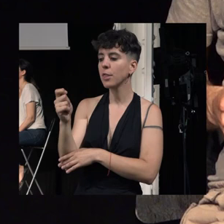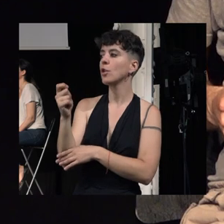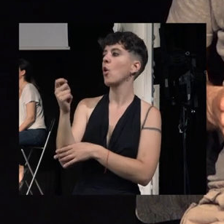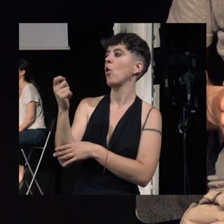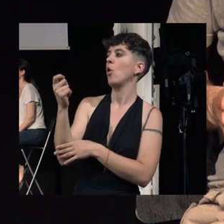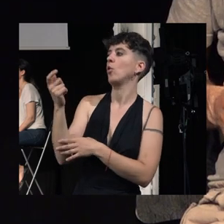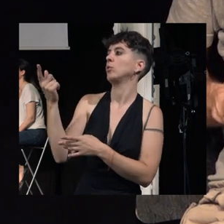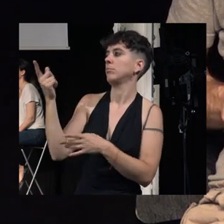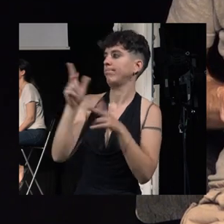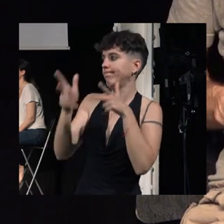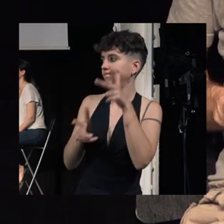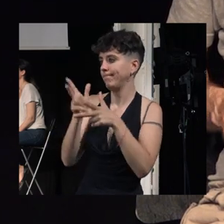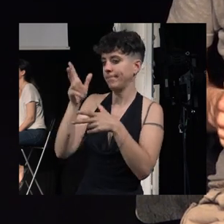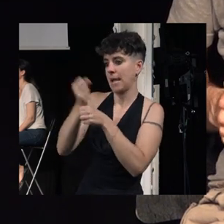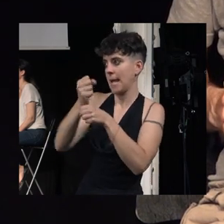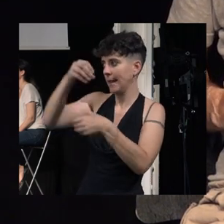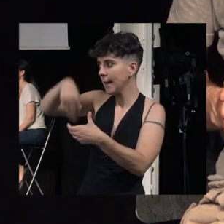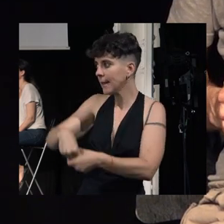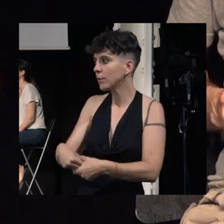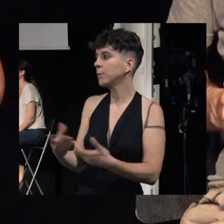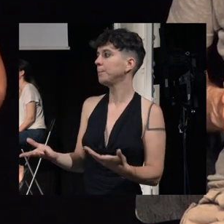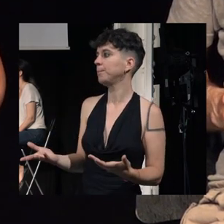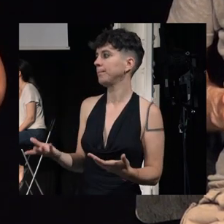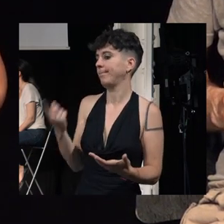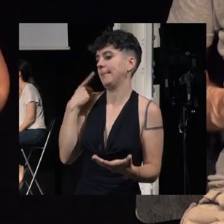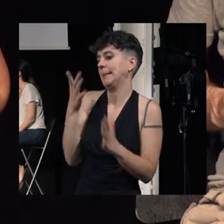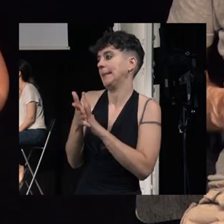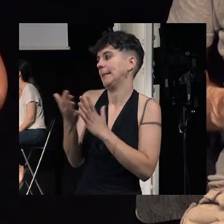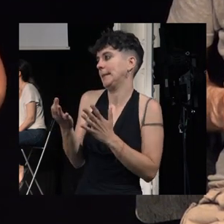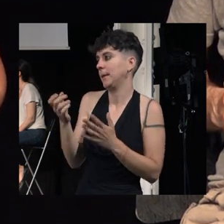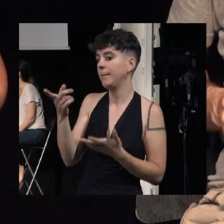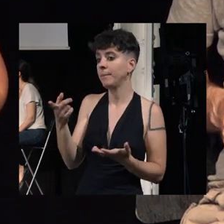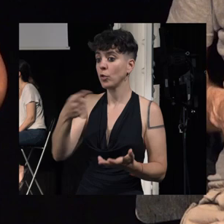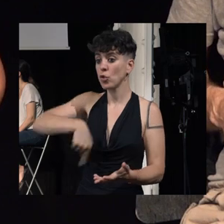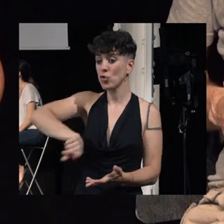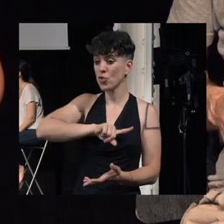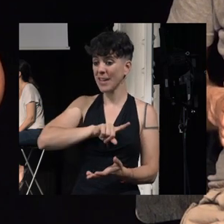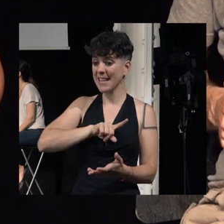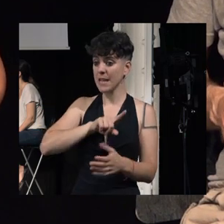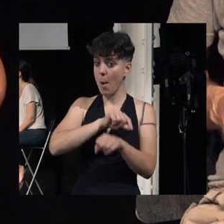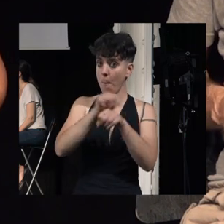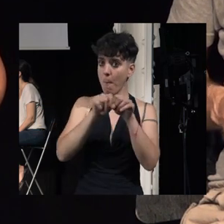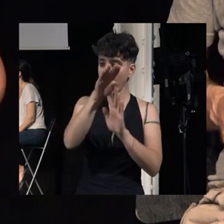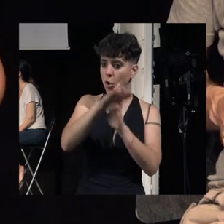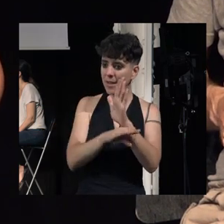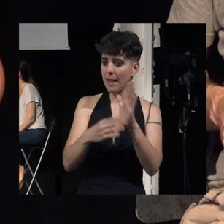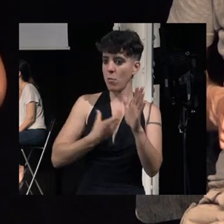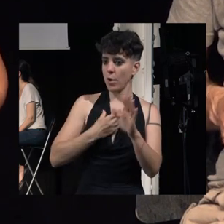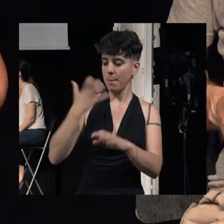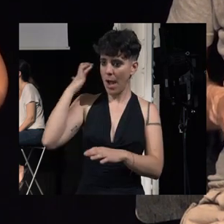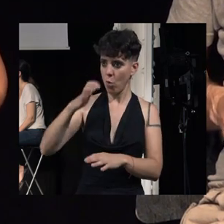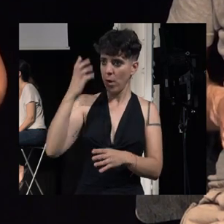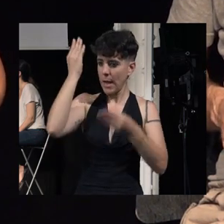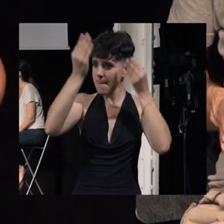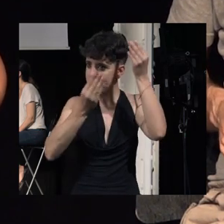de Guipúzcoa. A ver, o sea, estamos pensando una política municipal queer, lo que nos